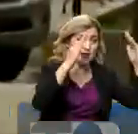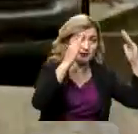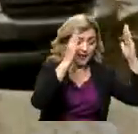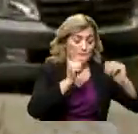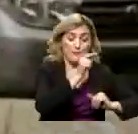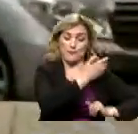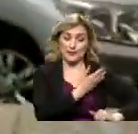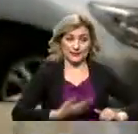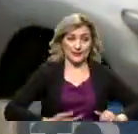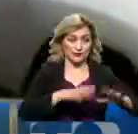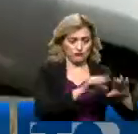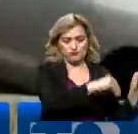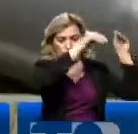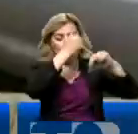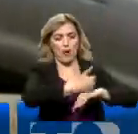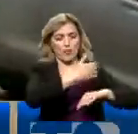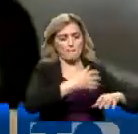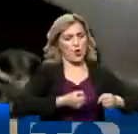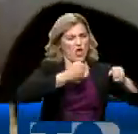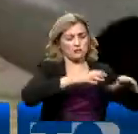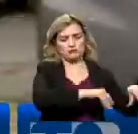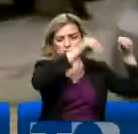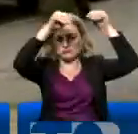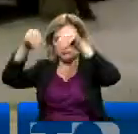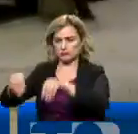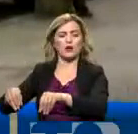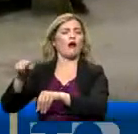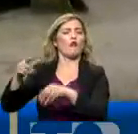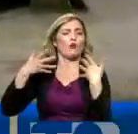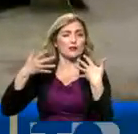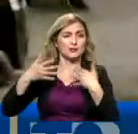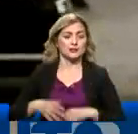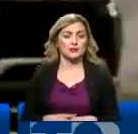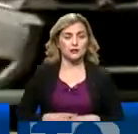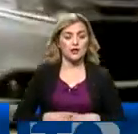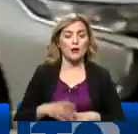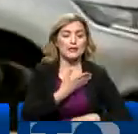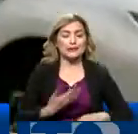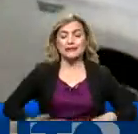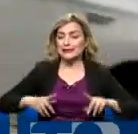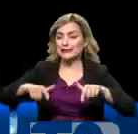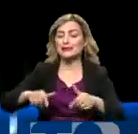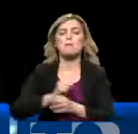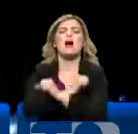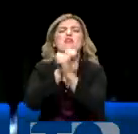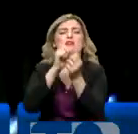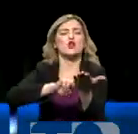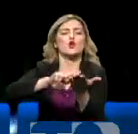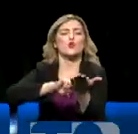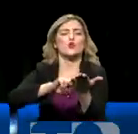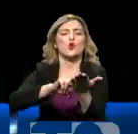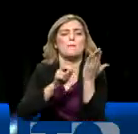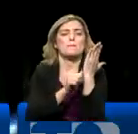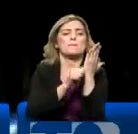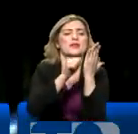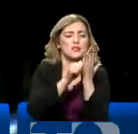principal. El presidente Lenín Moreno mantuvo reuniones esta mañana con varios de sus ministros y asesores, pero también dio una entrevista a